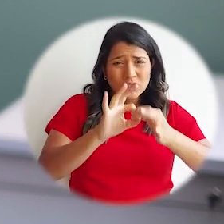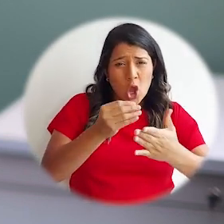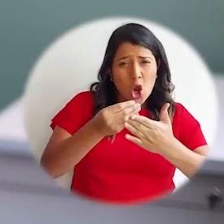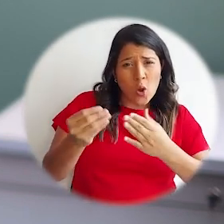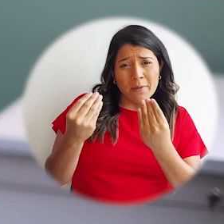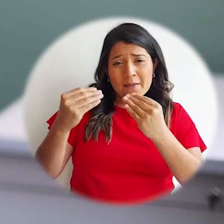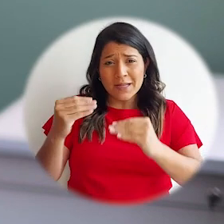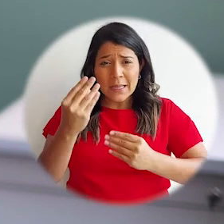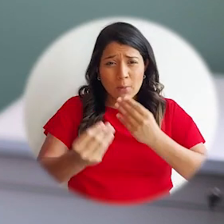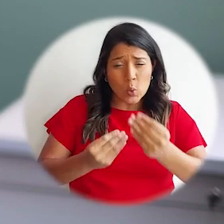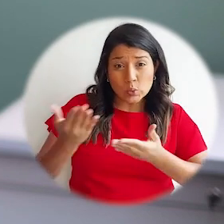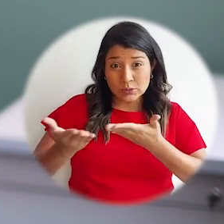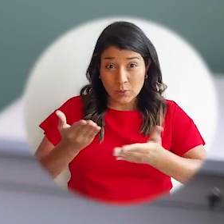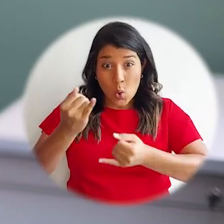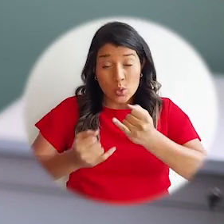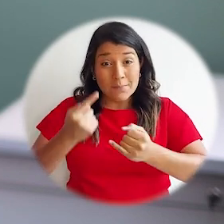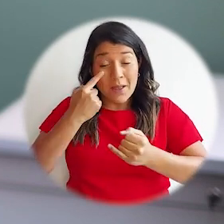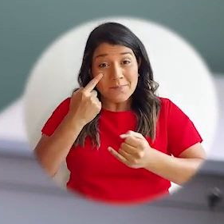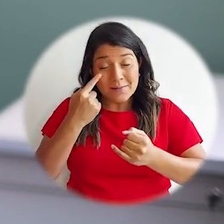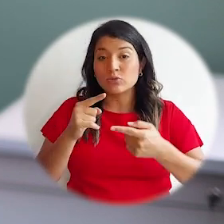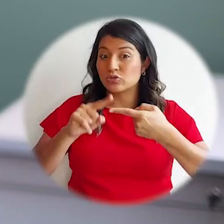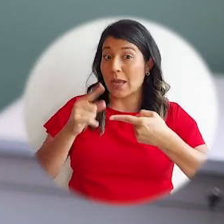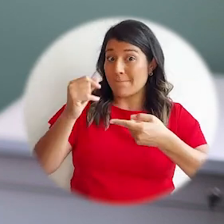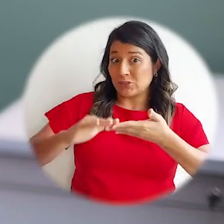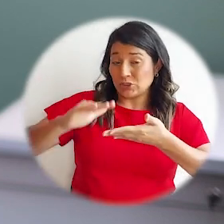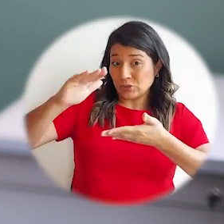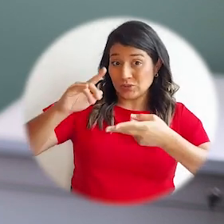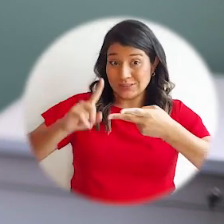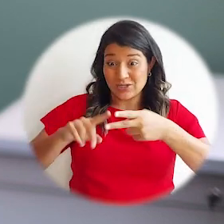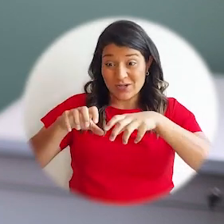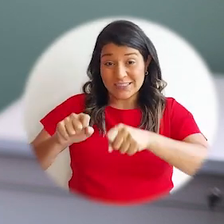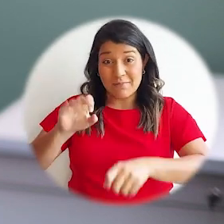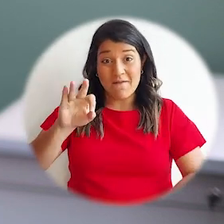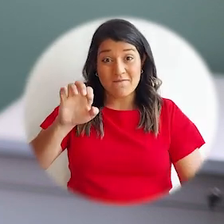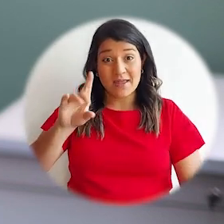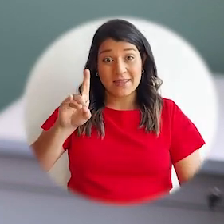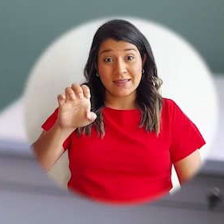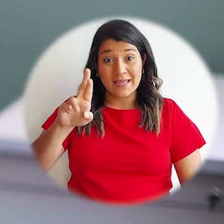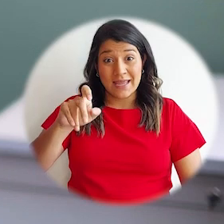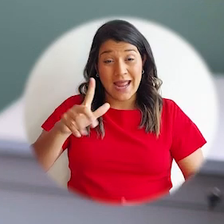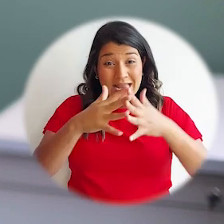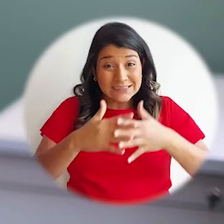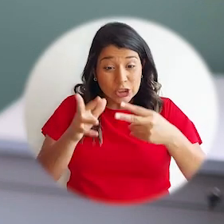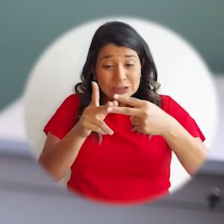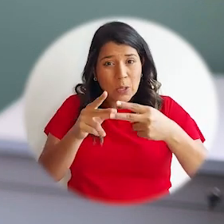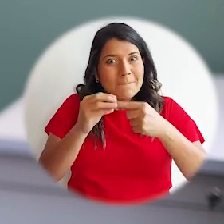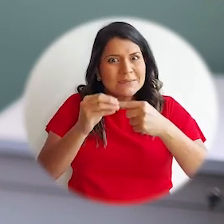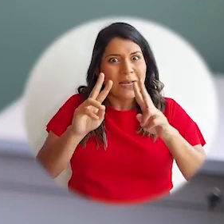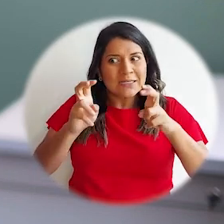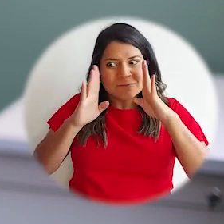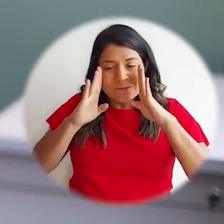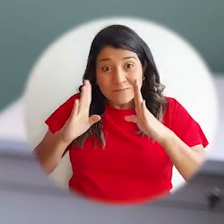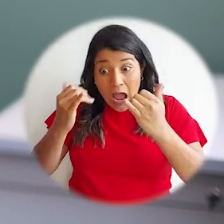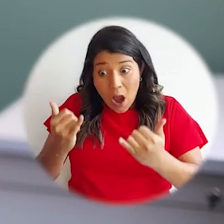última vez, vimos cómo el tema de la inflación y las decisiones de la Reserva Federal de los Estados Unidos han sido y seguirán siendo centro de atención en los próximos